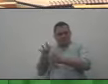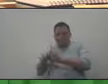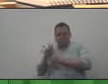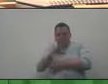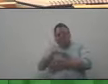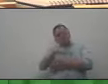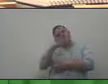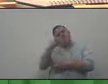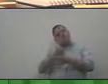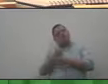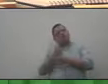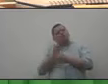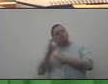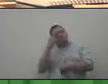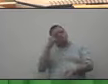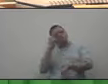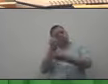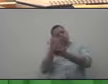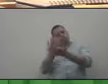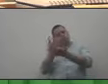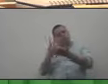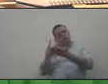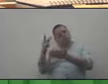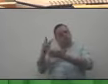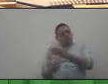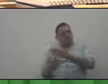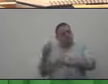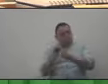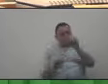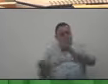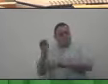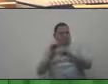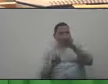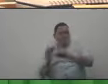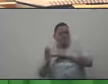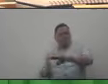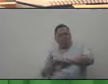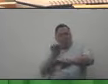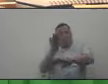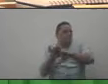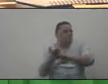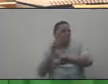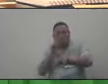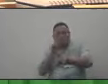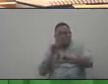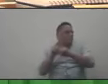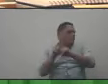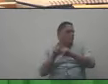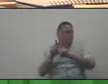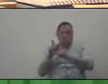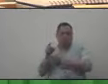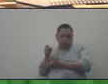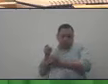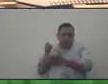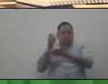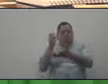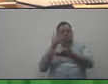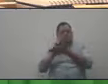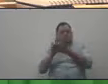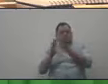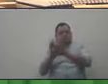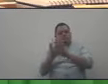gerencia, se estructuró un proyecto que tiene como alcance la capitalización y el saneamiento